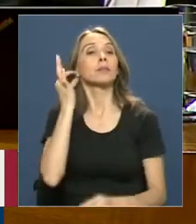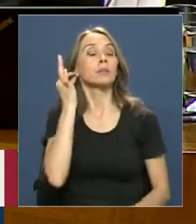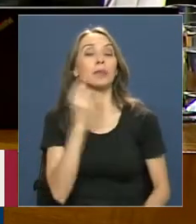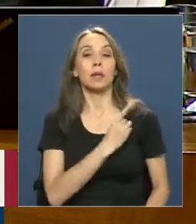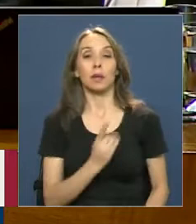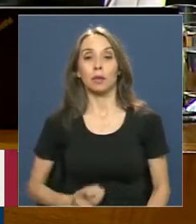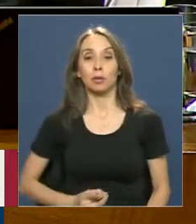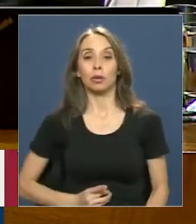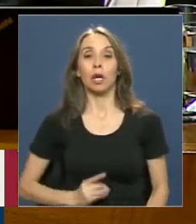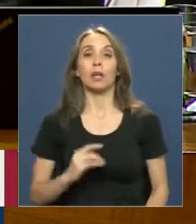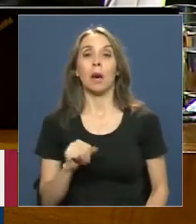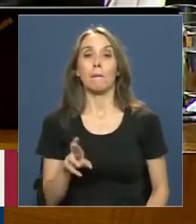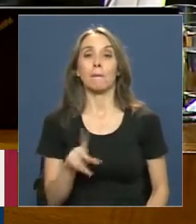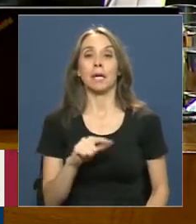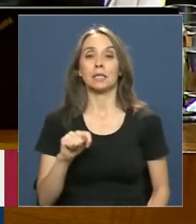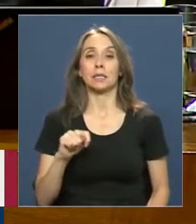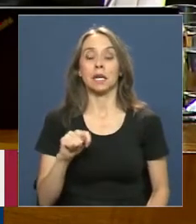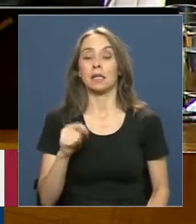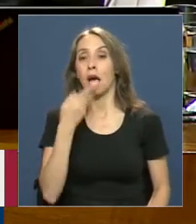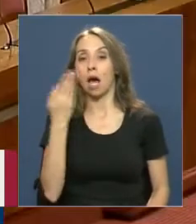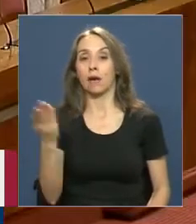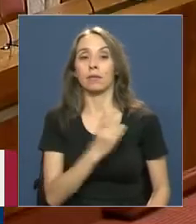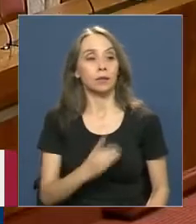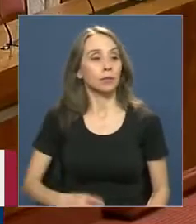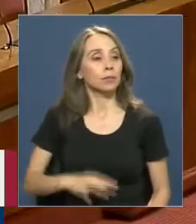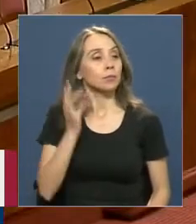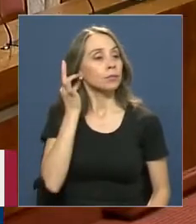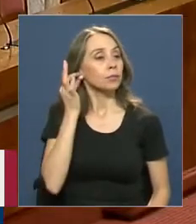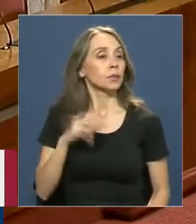diputada señora Carolina Marzán. Tiene la palabra, diputada Marzán.